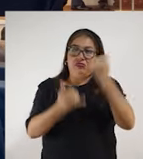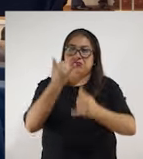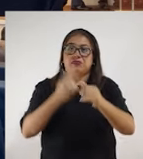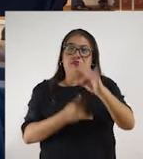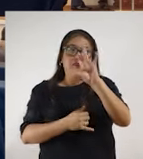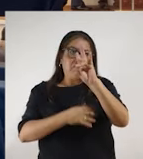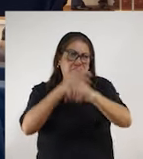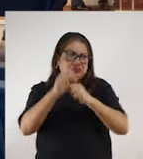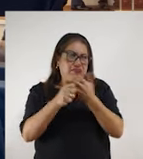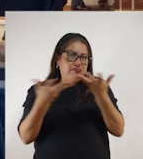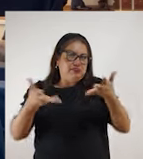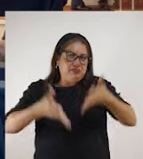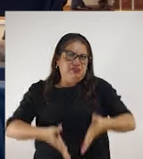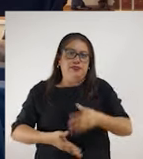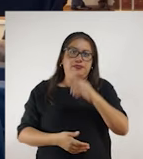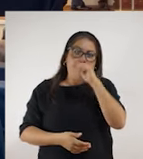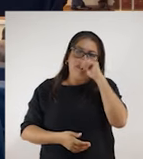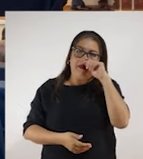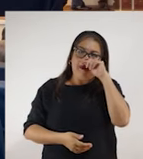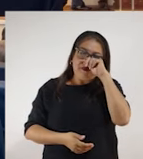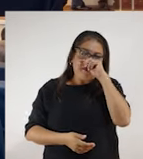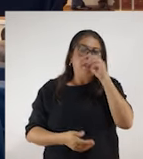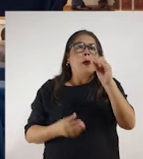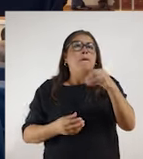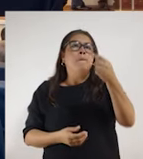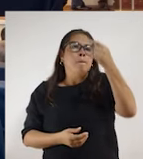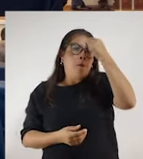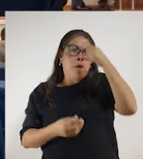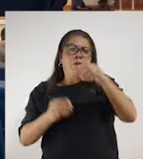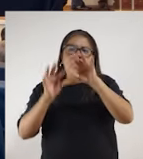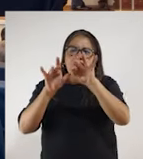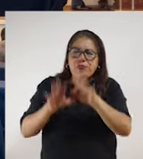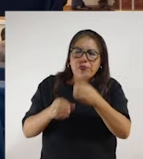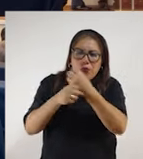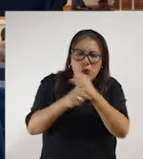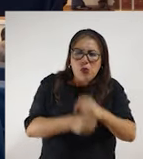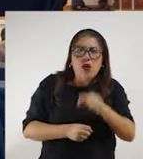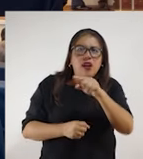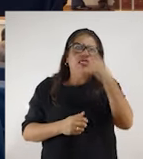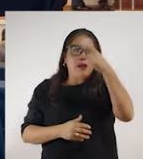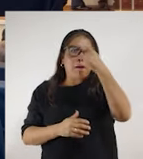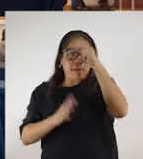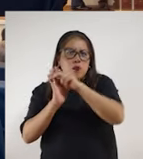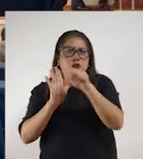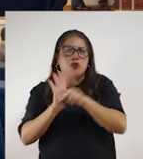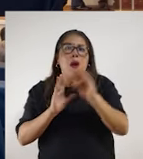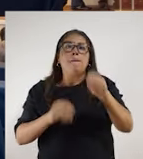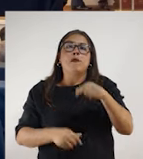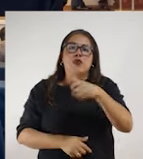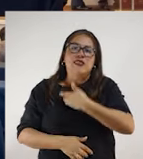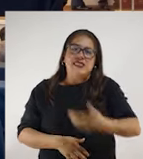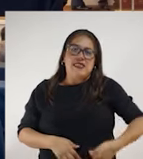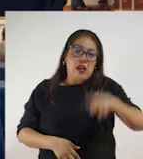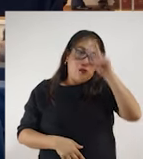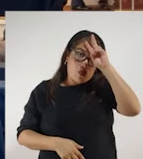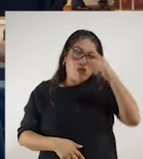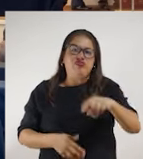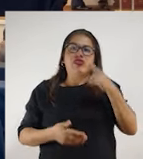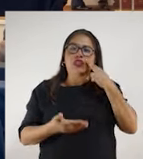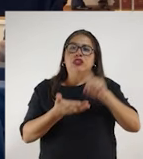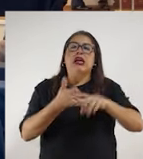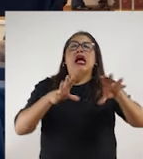2030. ¿Y por qué se formuló esta política? Porque el Estado peruano tuvo que reconocer como